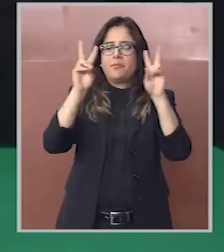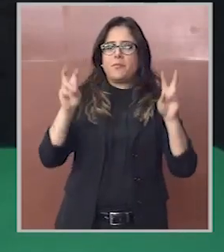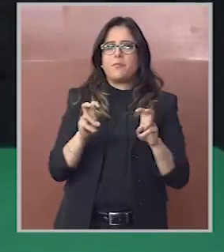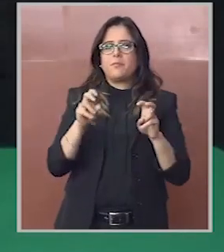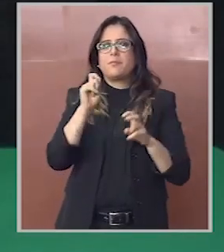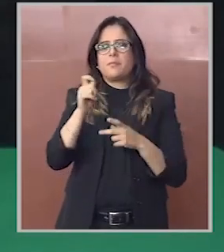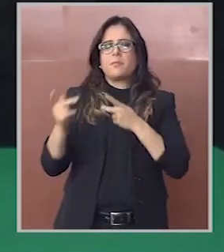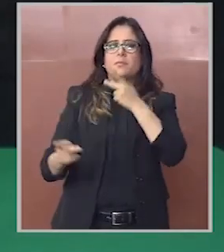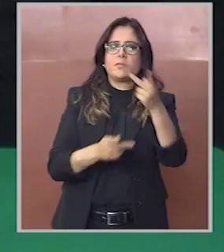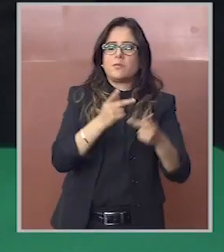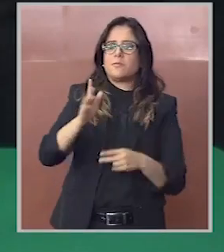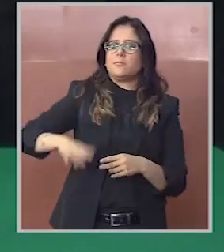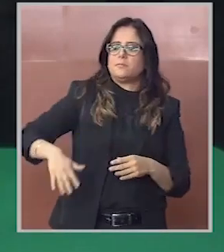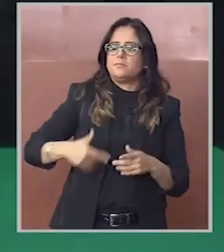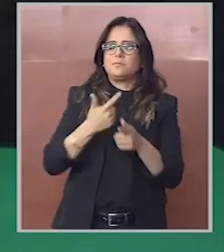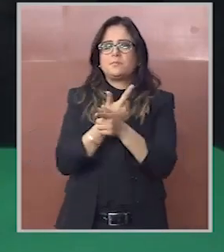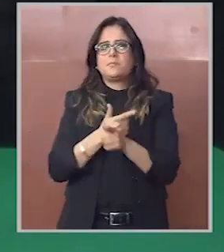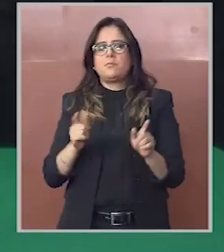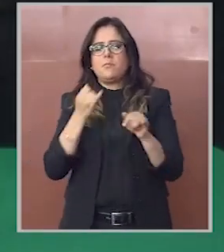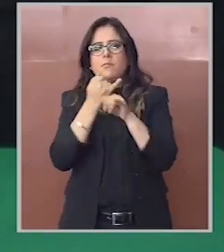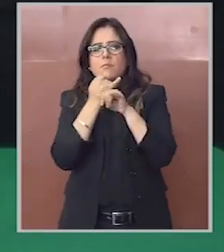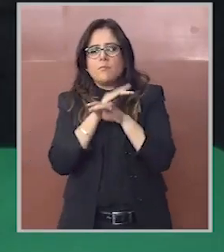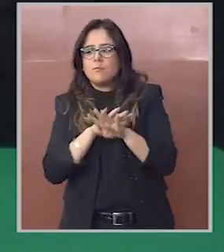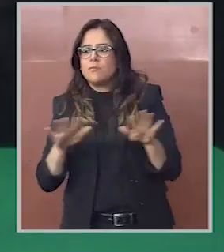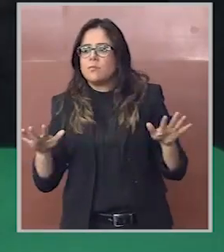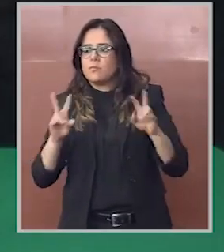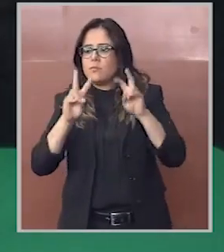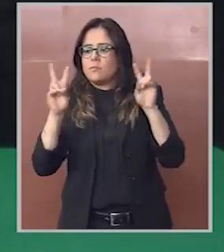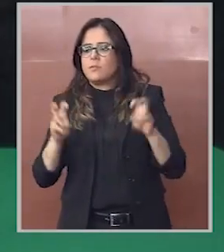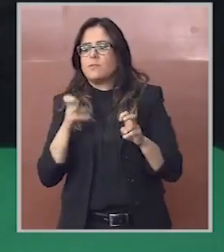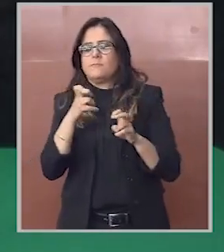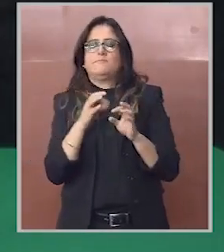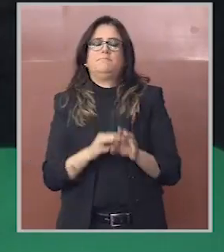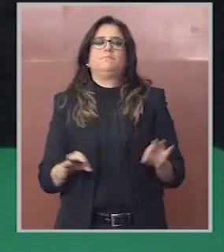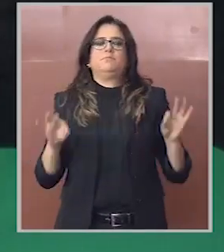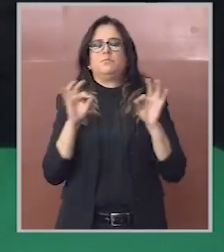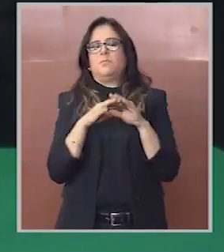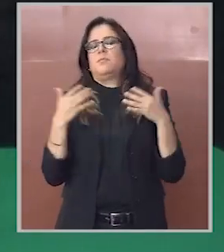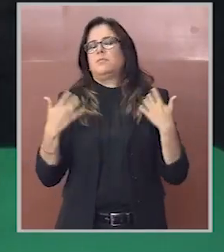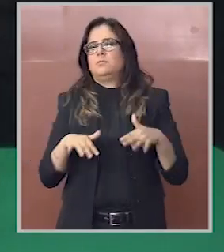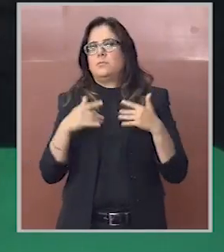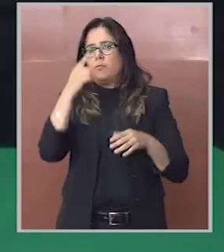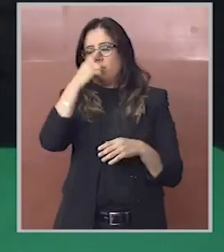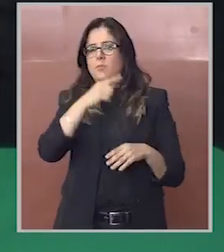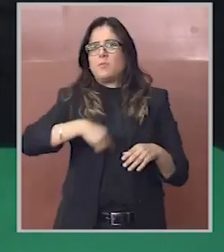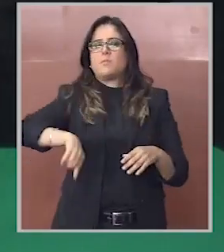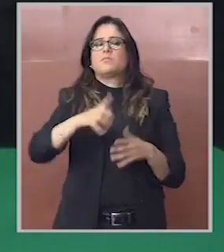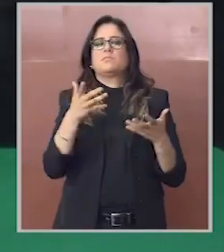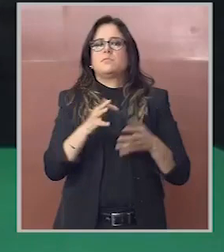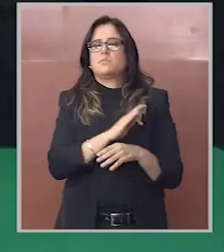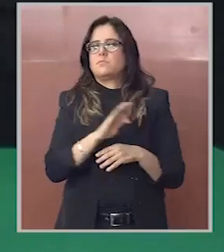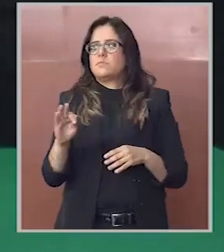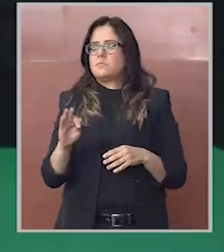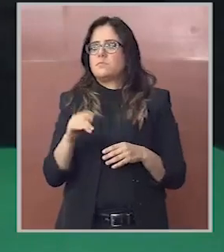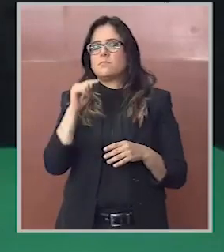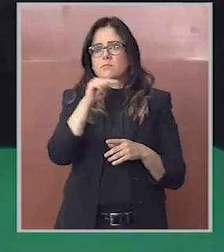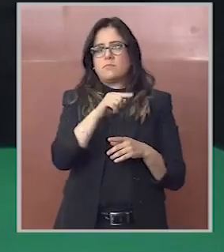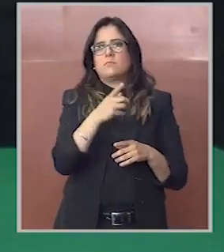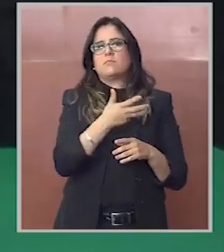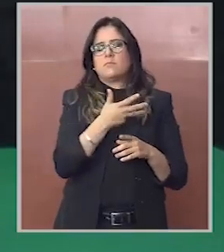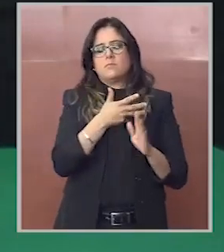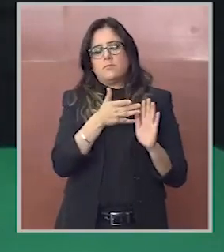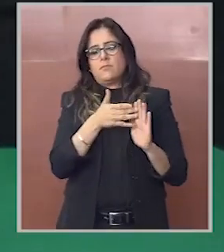es fundamental no para que ellos puedan hacer y ahí están recogidos todos los derechos en esta lámina y en la siguiente se